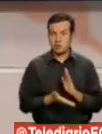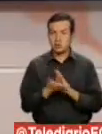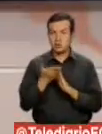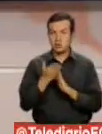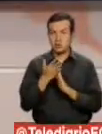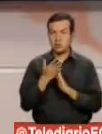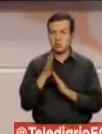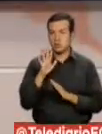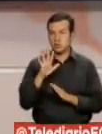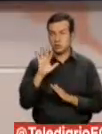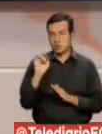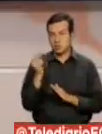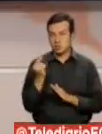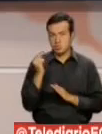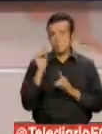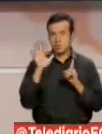el